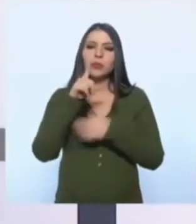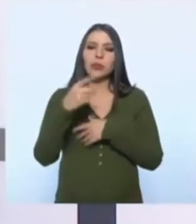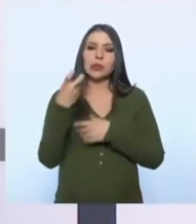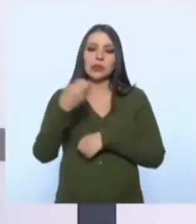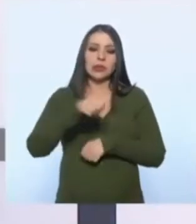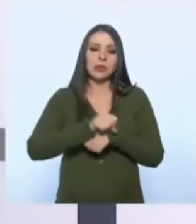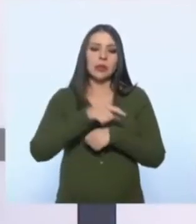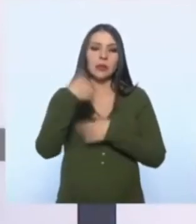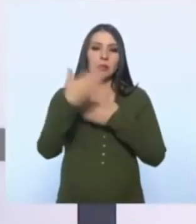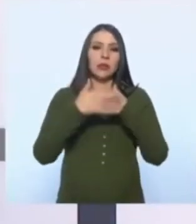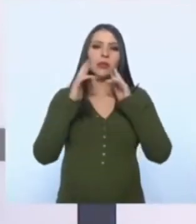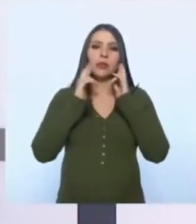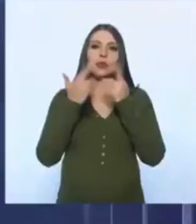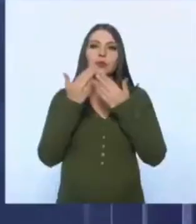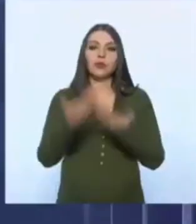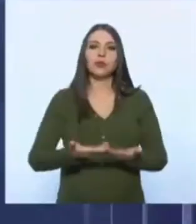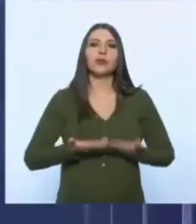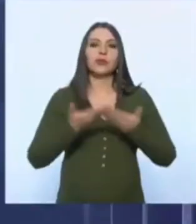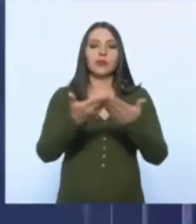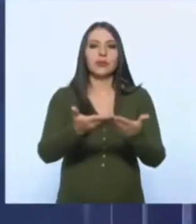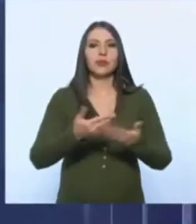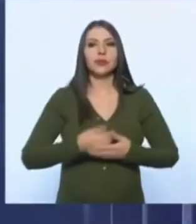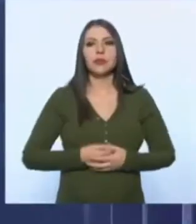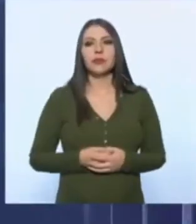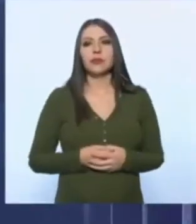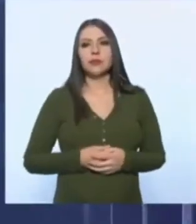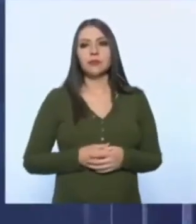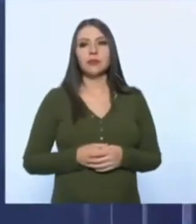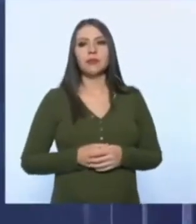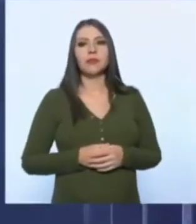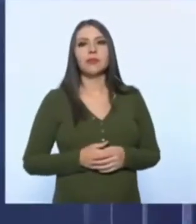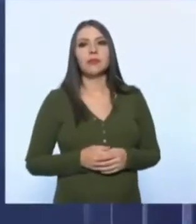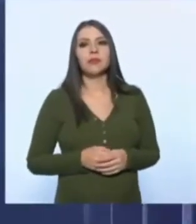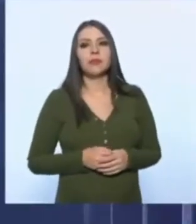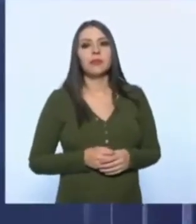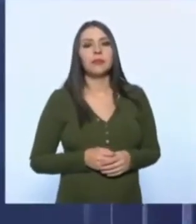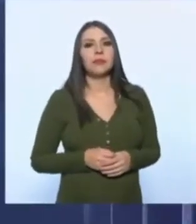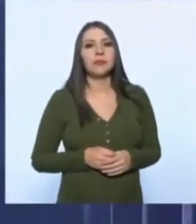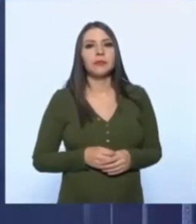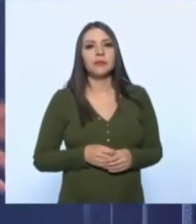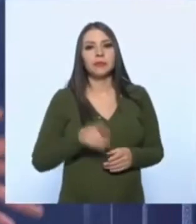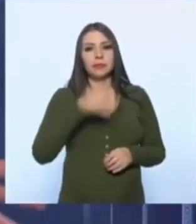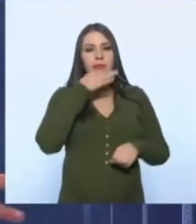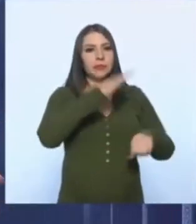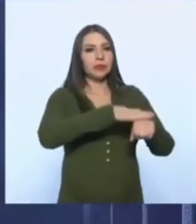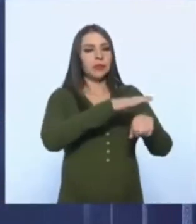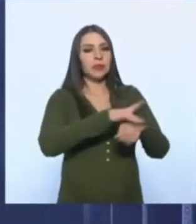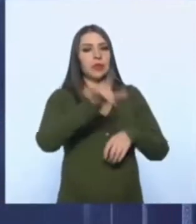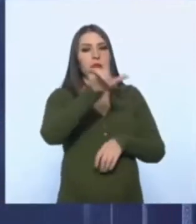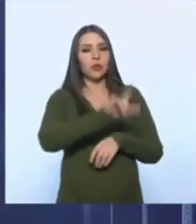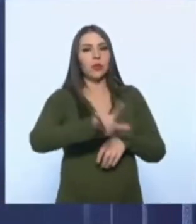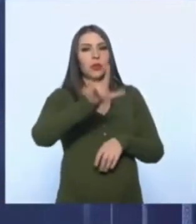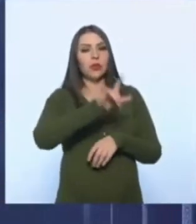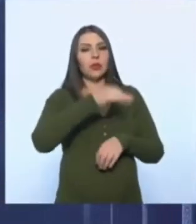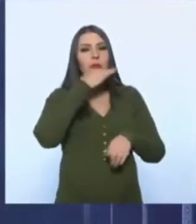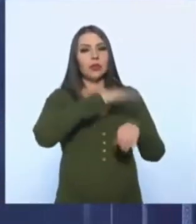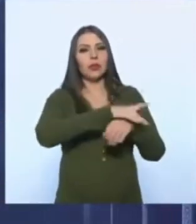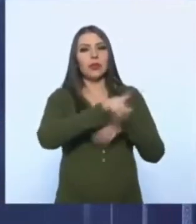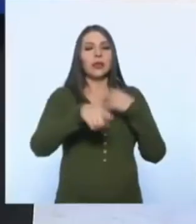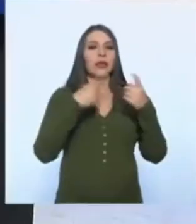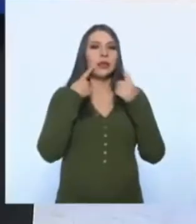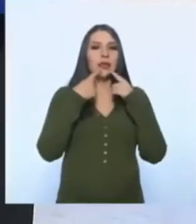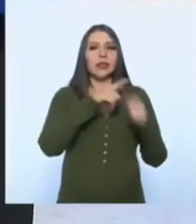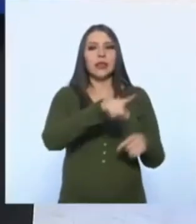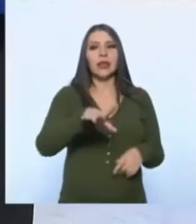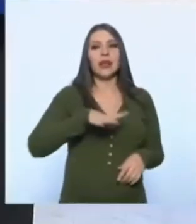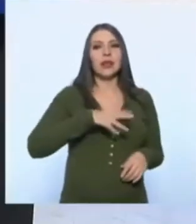que... Bueno, pues mira, la convocatoria, particularmente la de lunes, pues abrió un debate, ¿no? Tú sabes que hubo